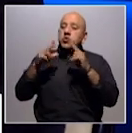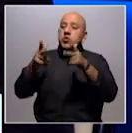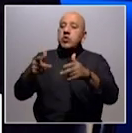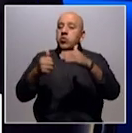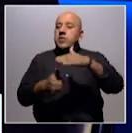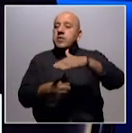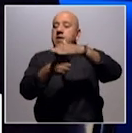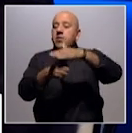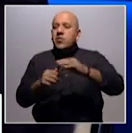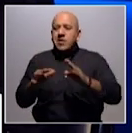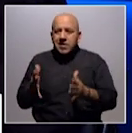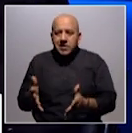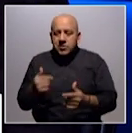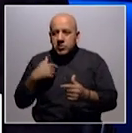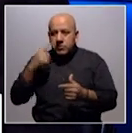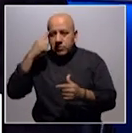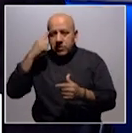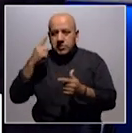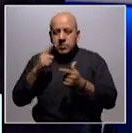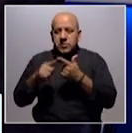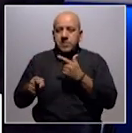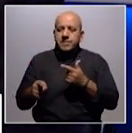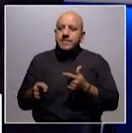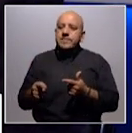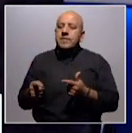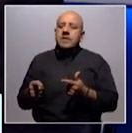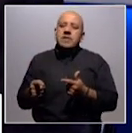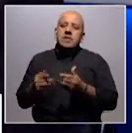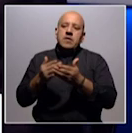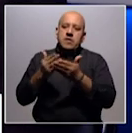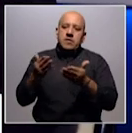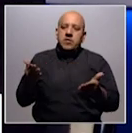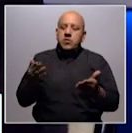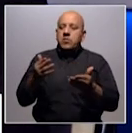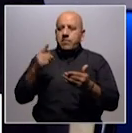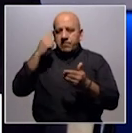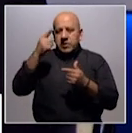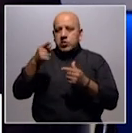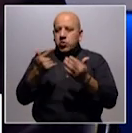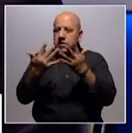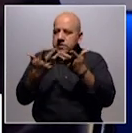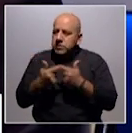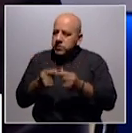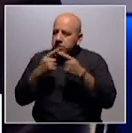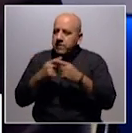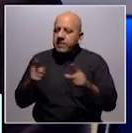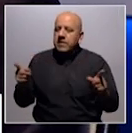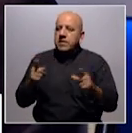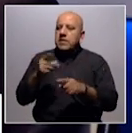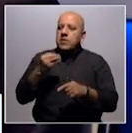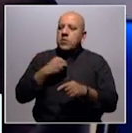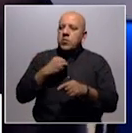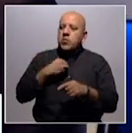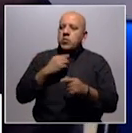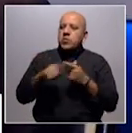liderazgo estoy pensando en en una organización diferente de la de la voluntad